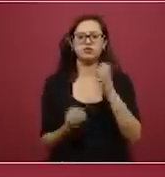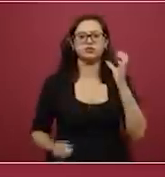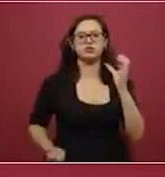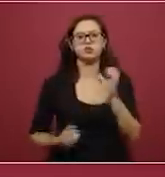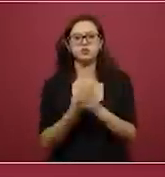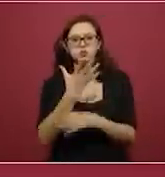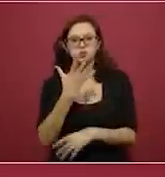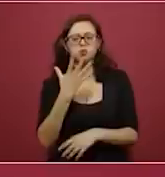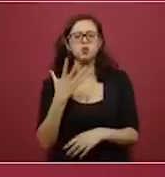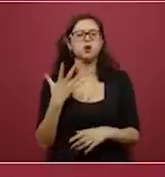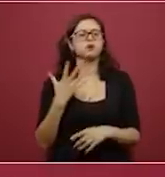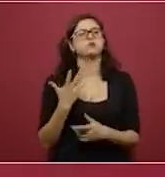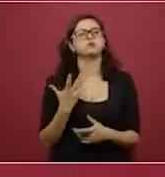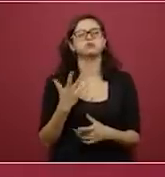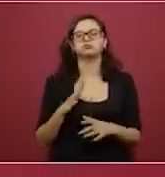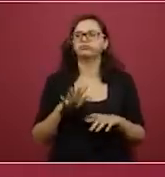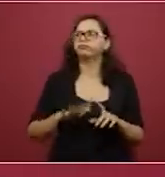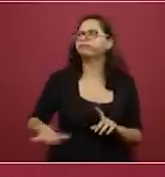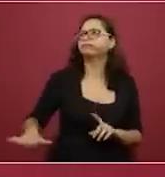en este nuevo ambiente